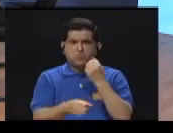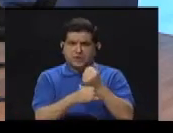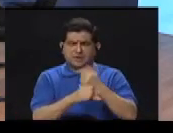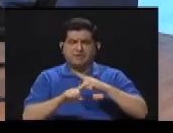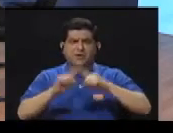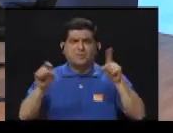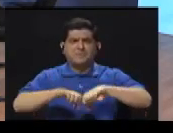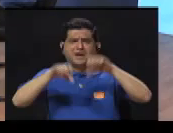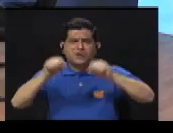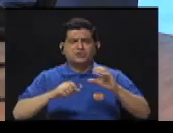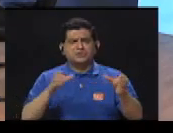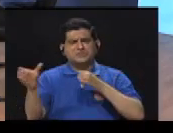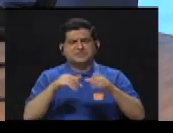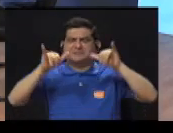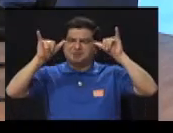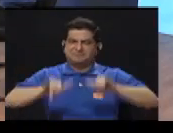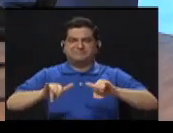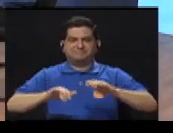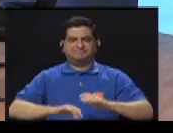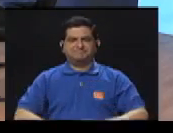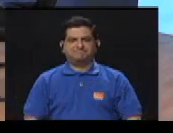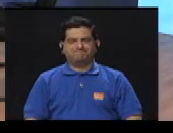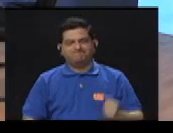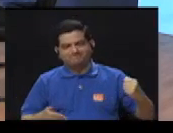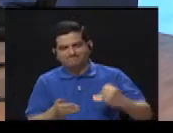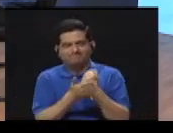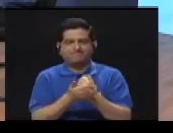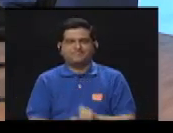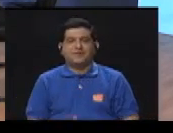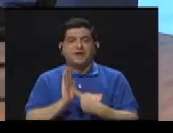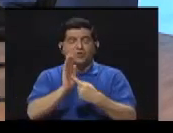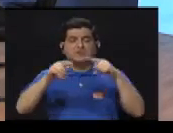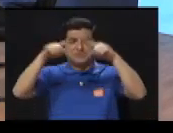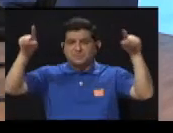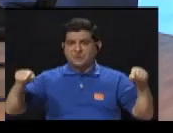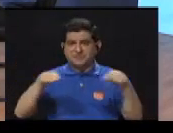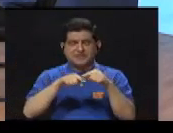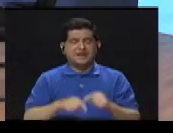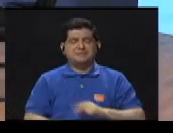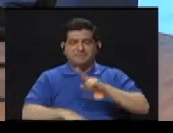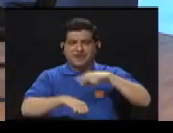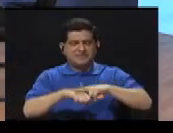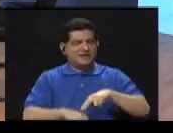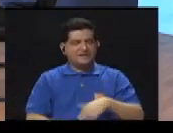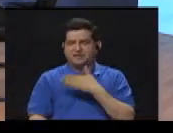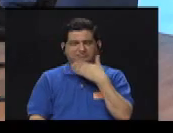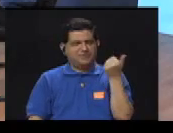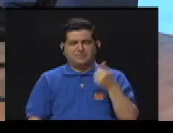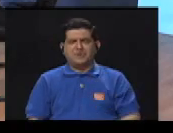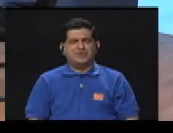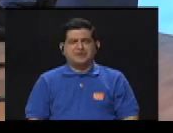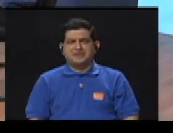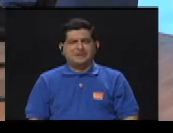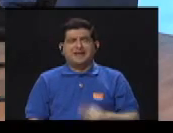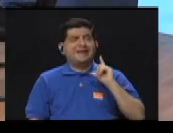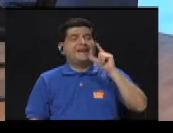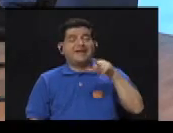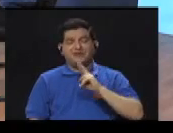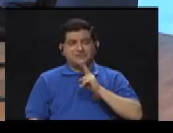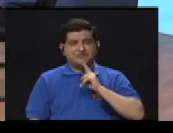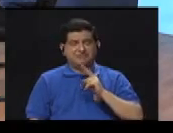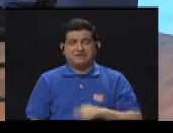pero el sistema comercial es el que impera. Entonces, lamentablemente, lo que llega a las pantallas nacionales no es lo mejor. De hecho, está muy lejos de